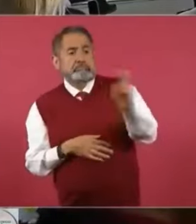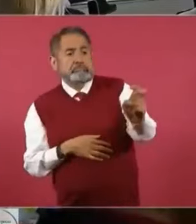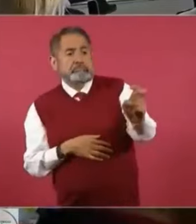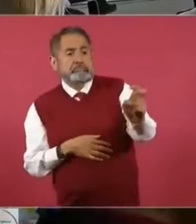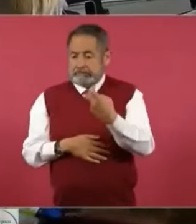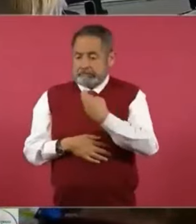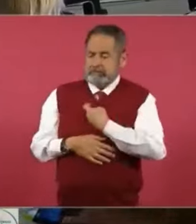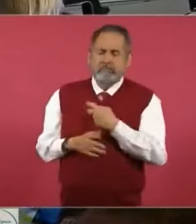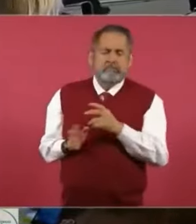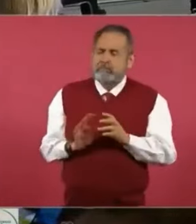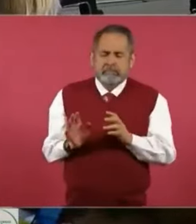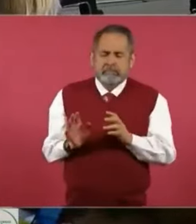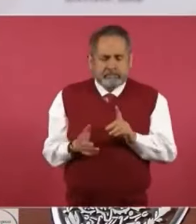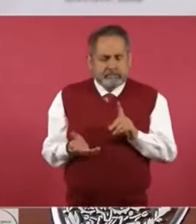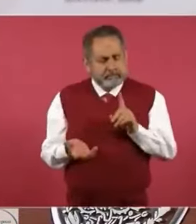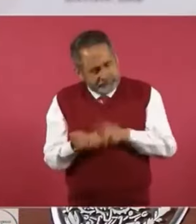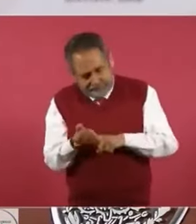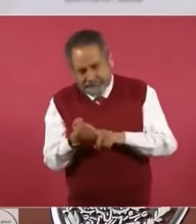sino